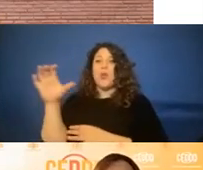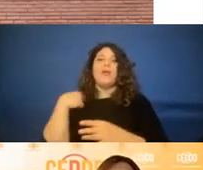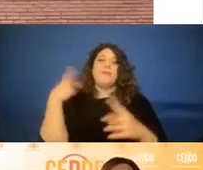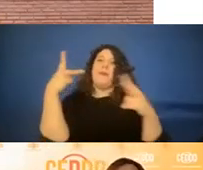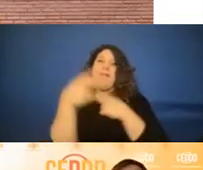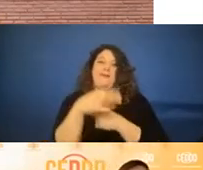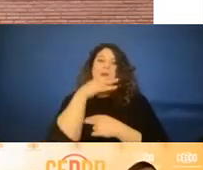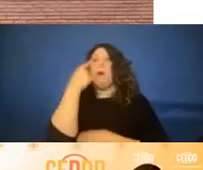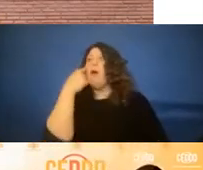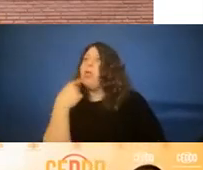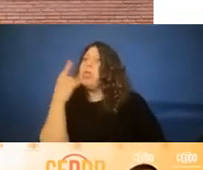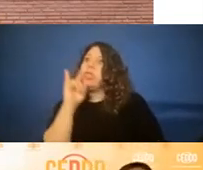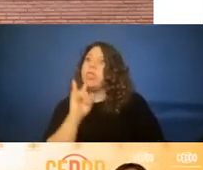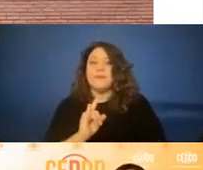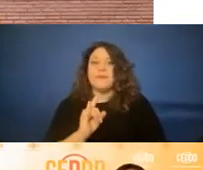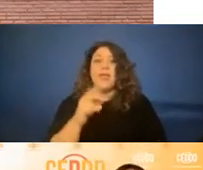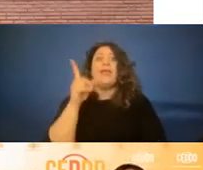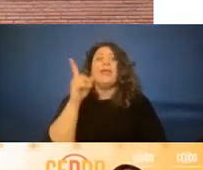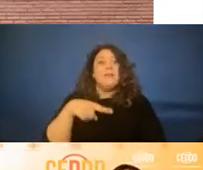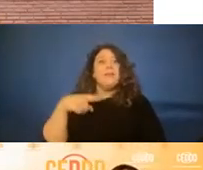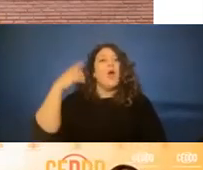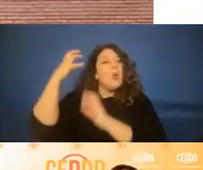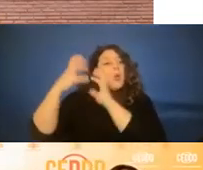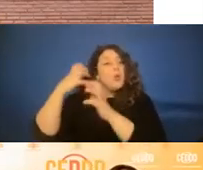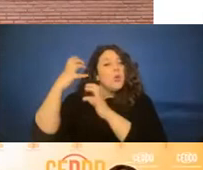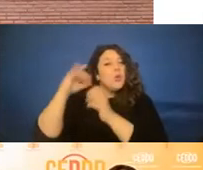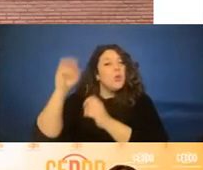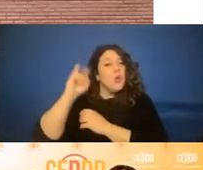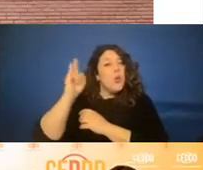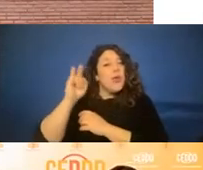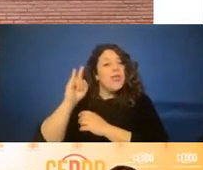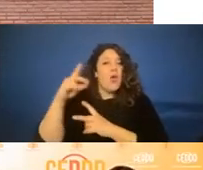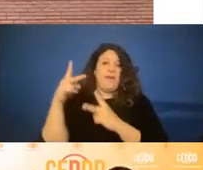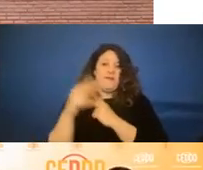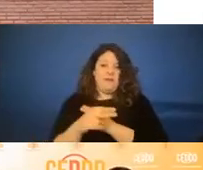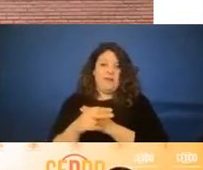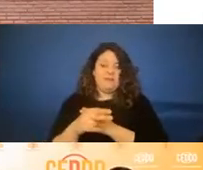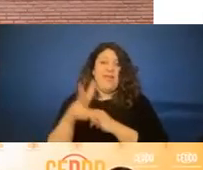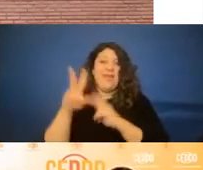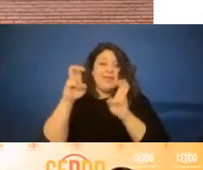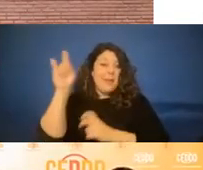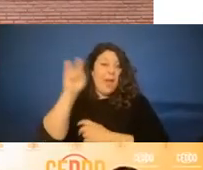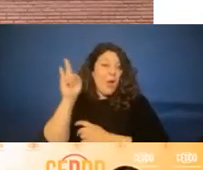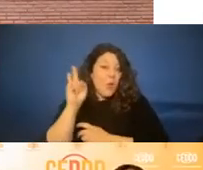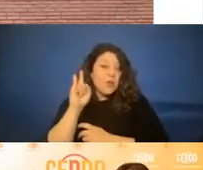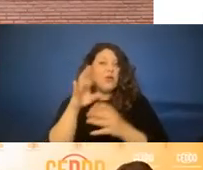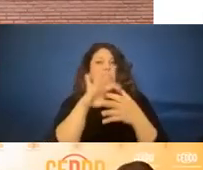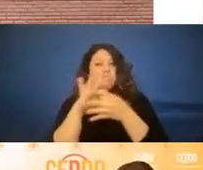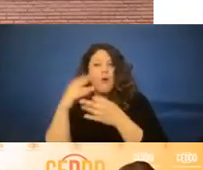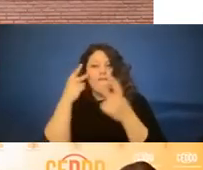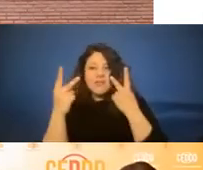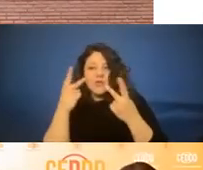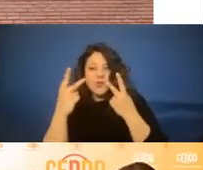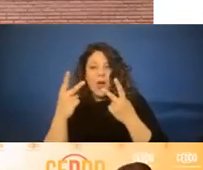Y sobre todo, que no haya ruido. El tema acústico está muy relacionado con el visual y son